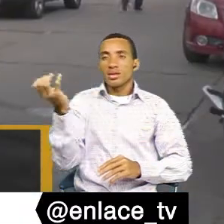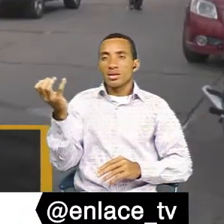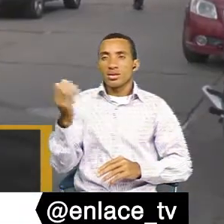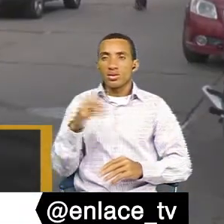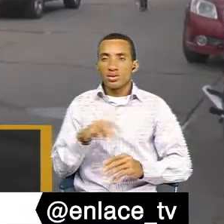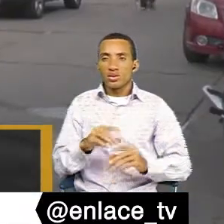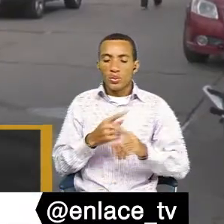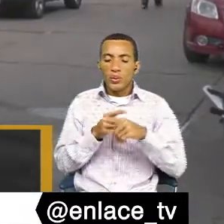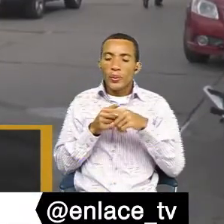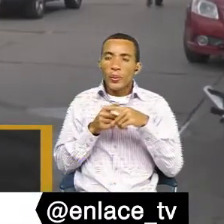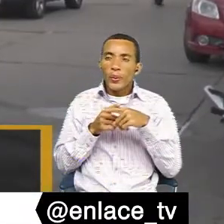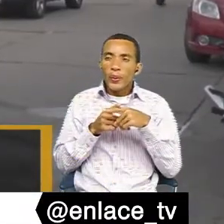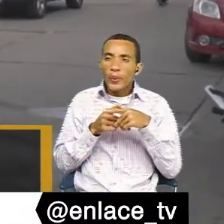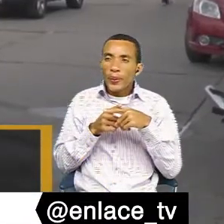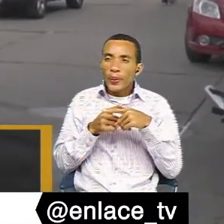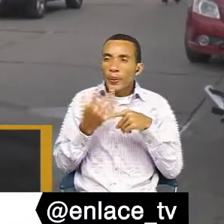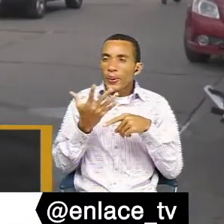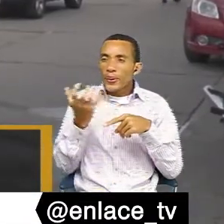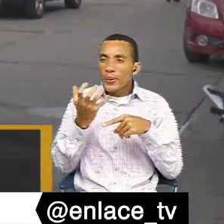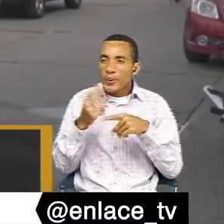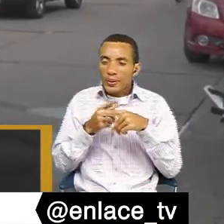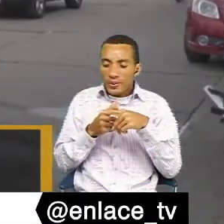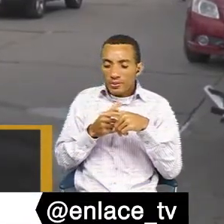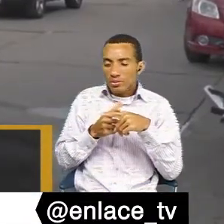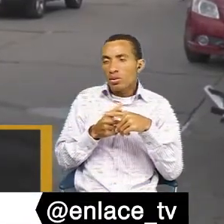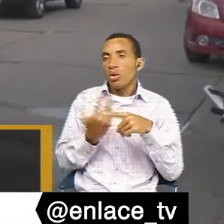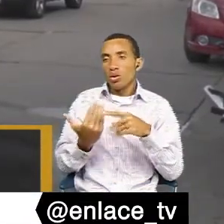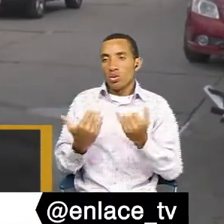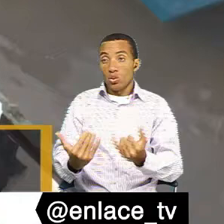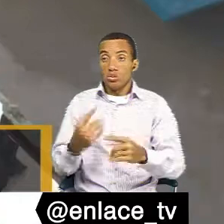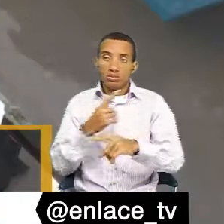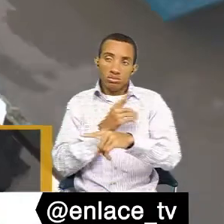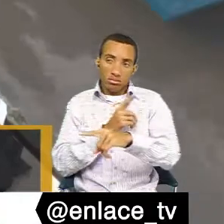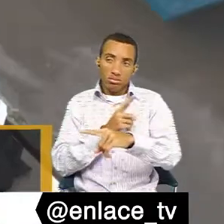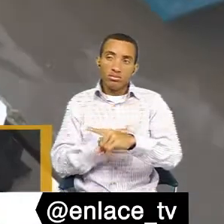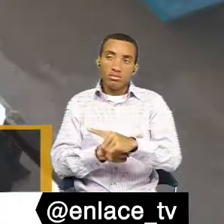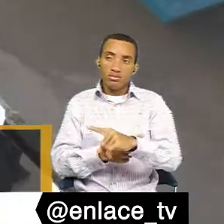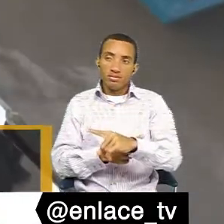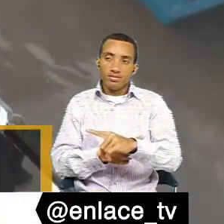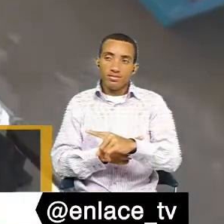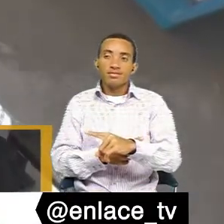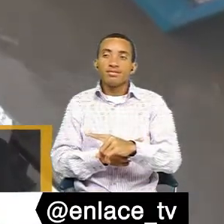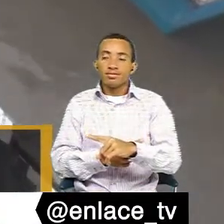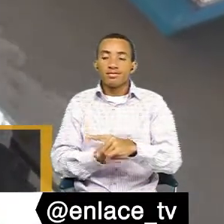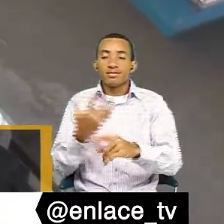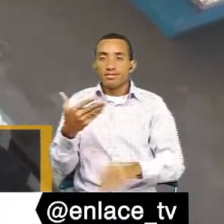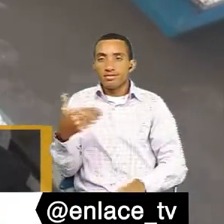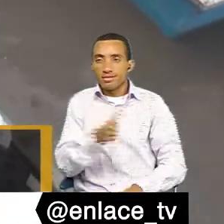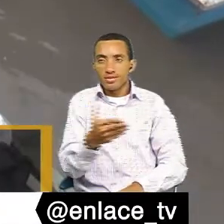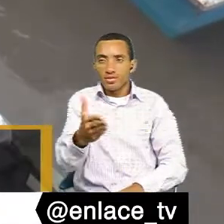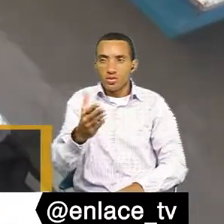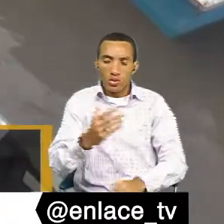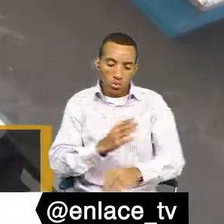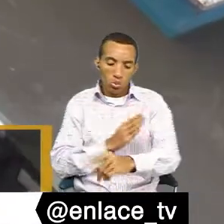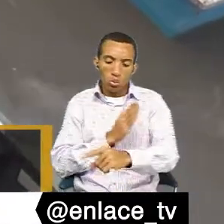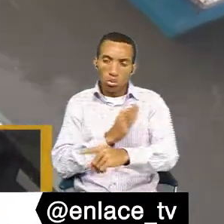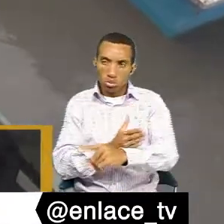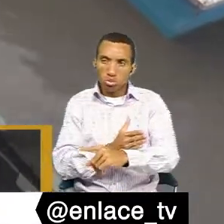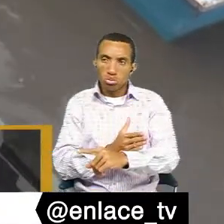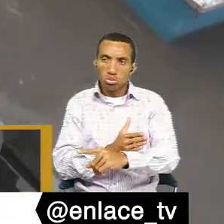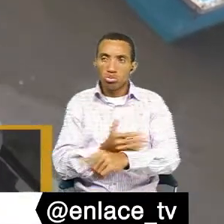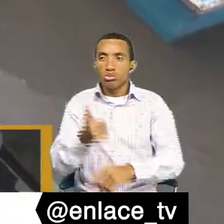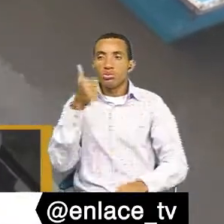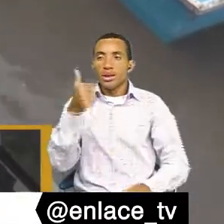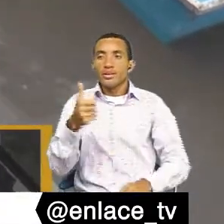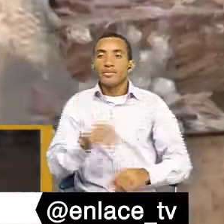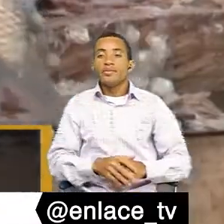muy pullita. Pero el pescado que en el día de hoy está, es un pescado que está, tiene un tamaño bueno y